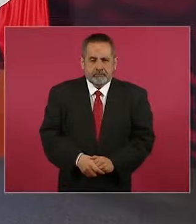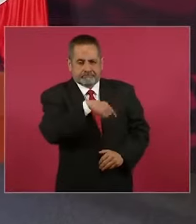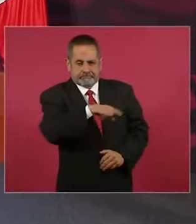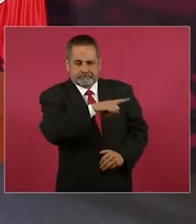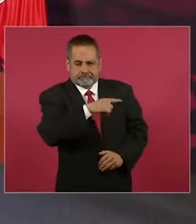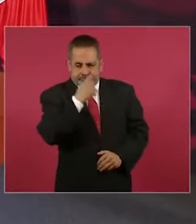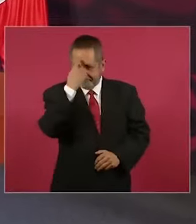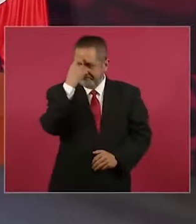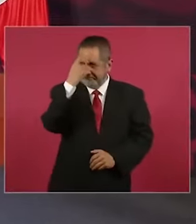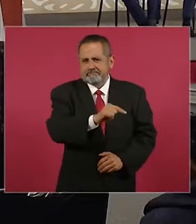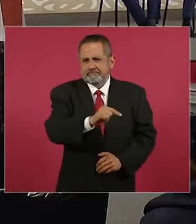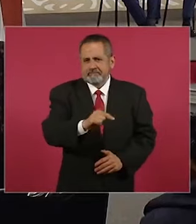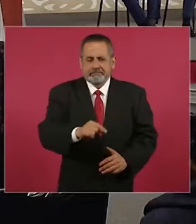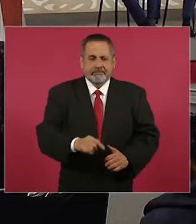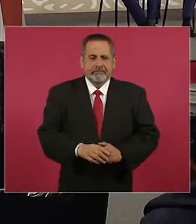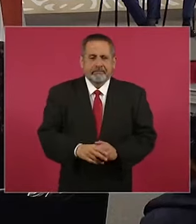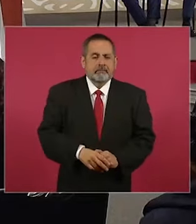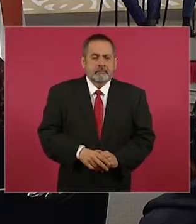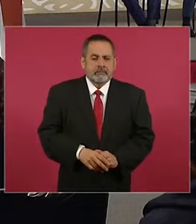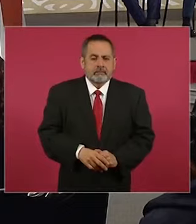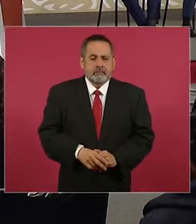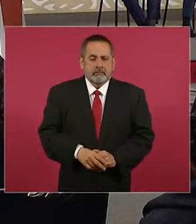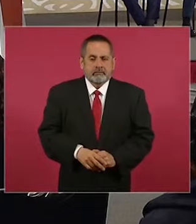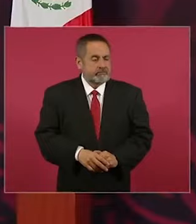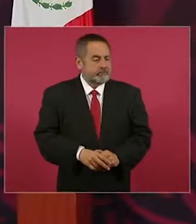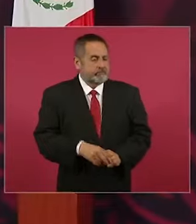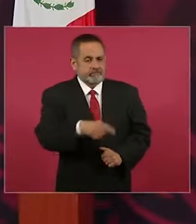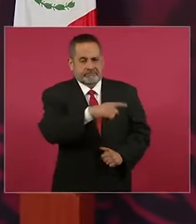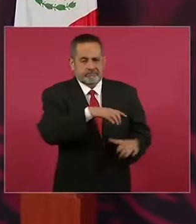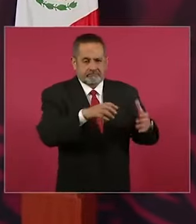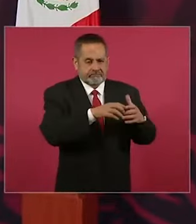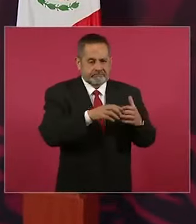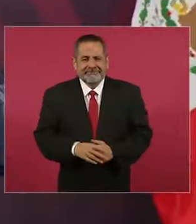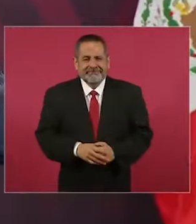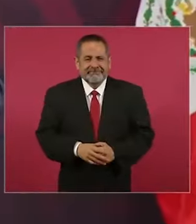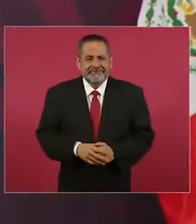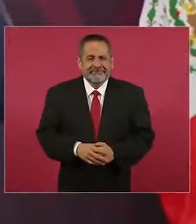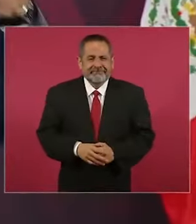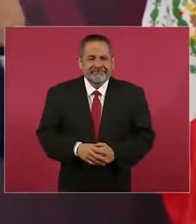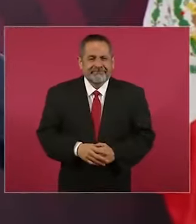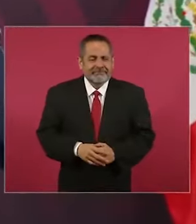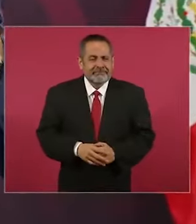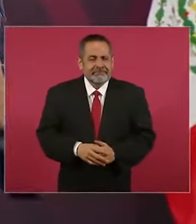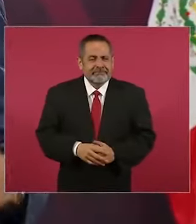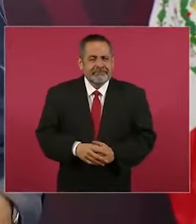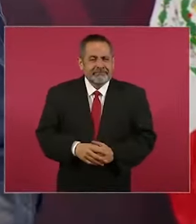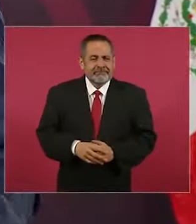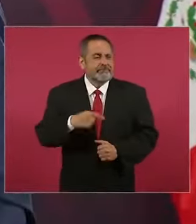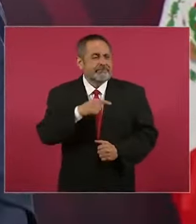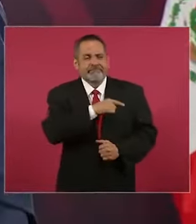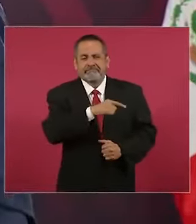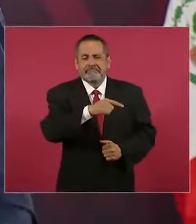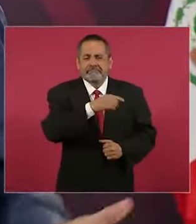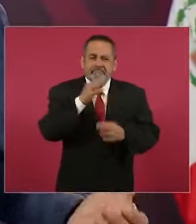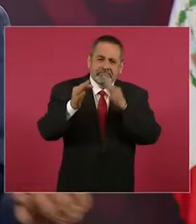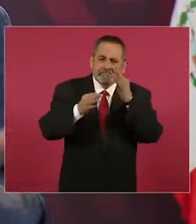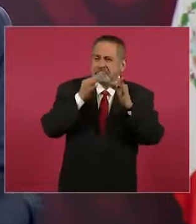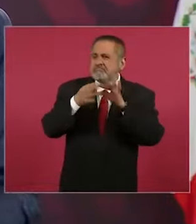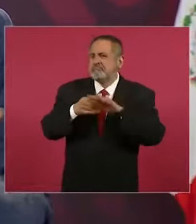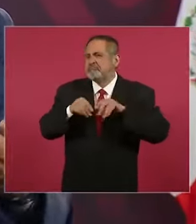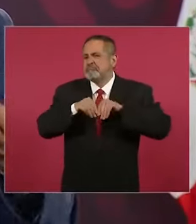traen un discurso en donde todo está mal Cuánta difusión por